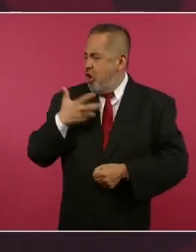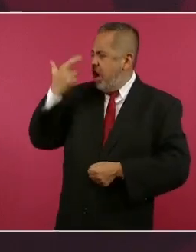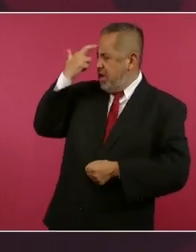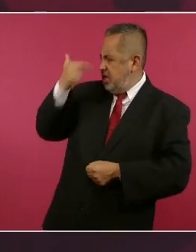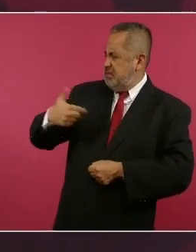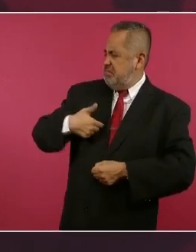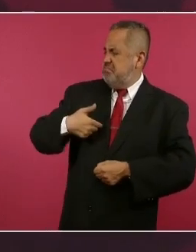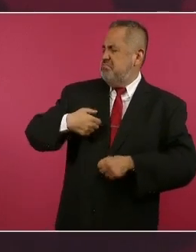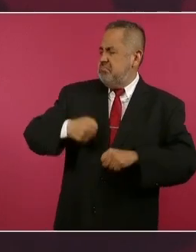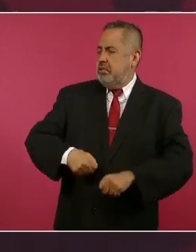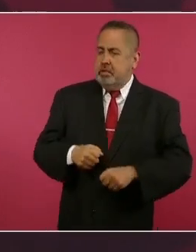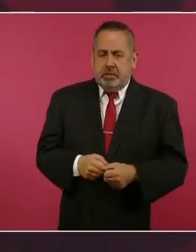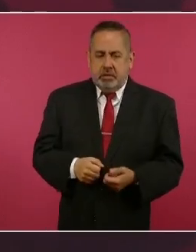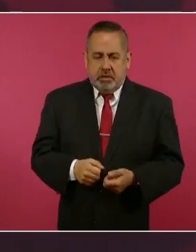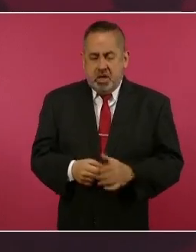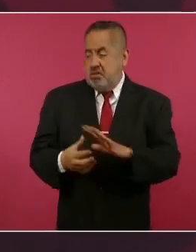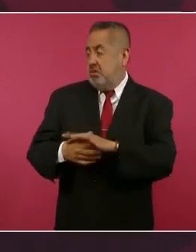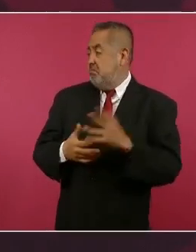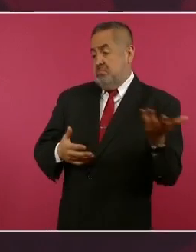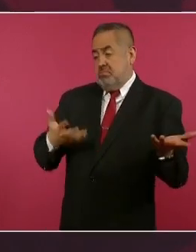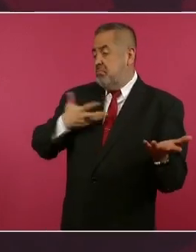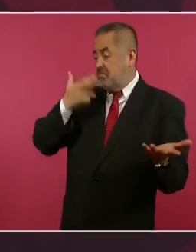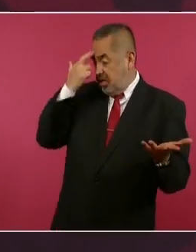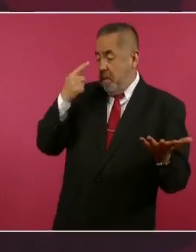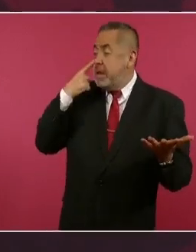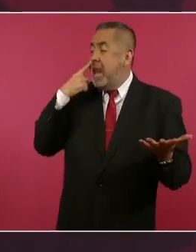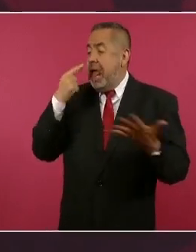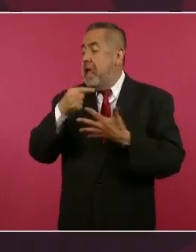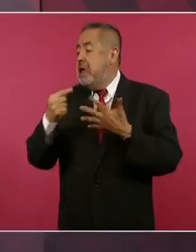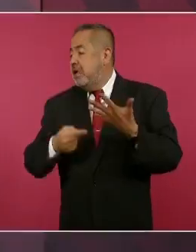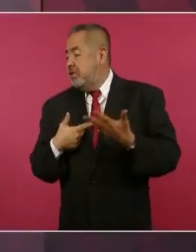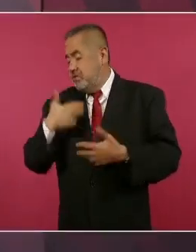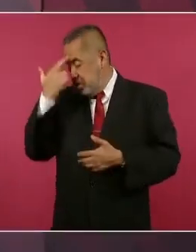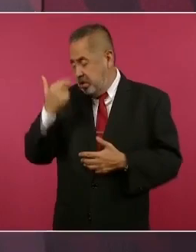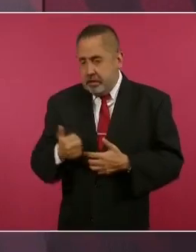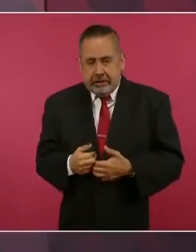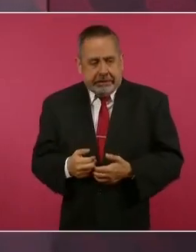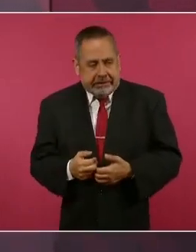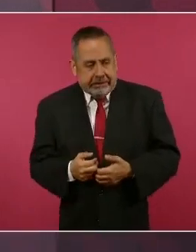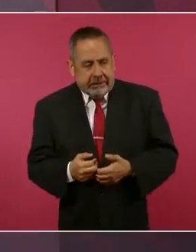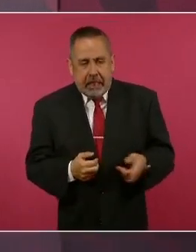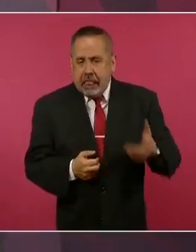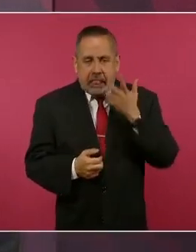O sea, siempre le buscan. Y lo más